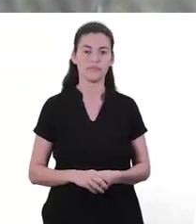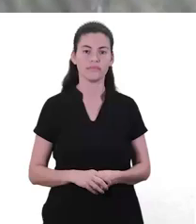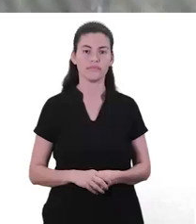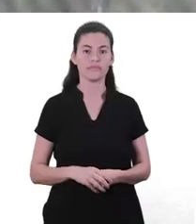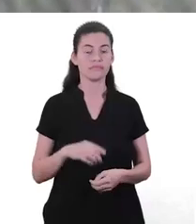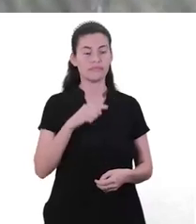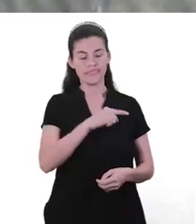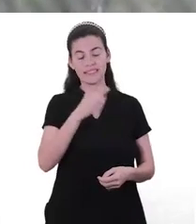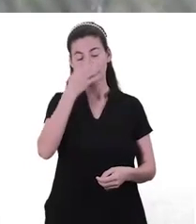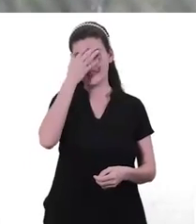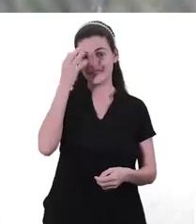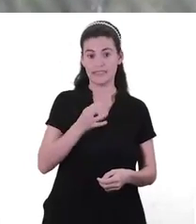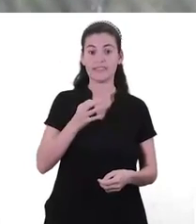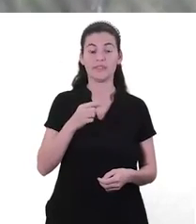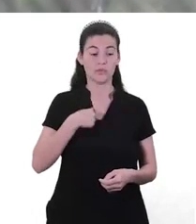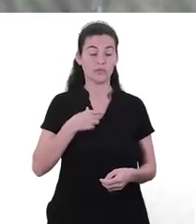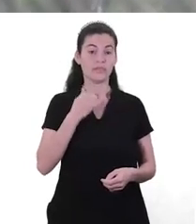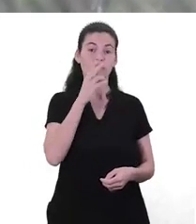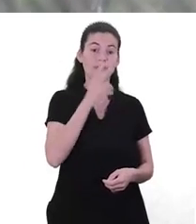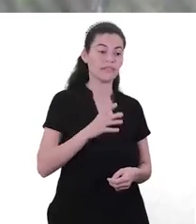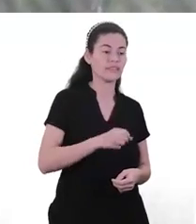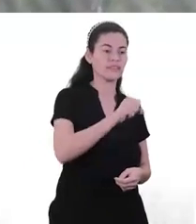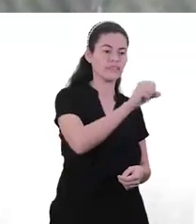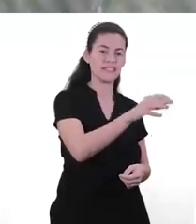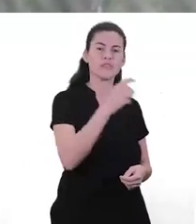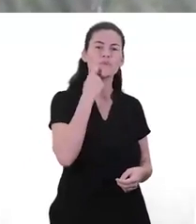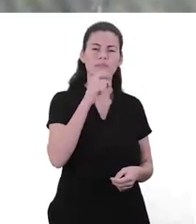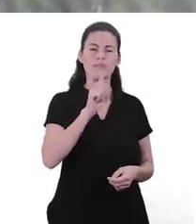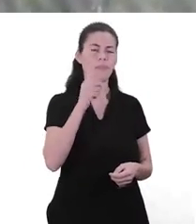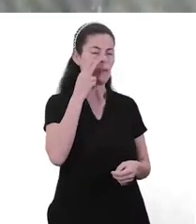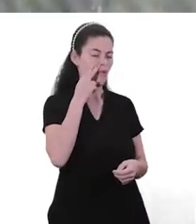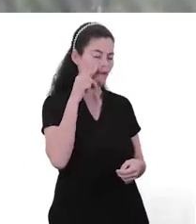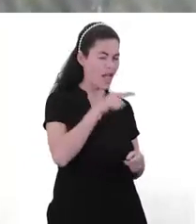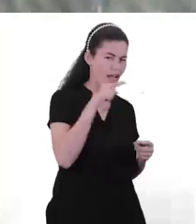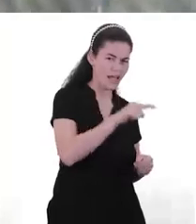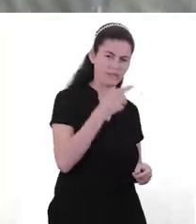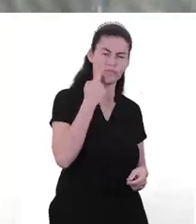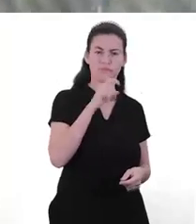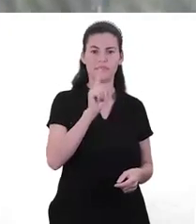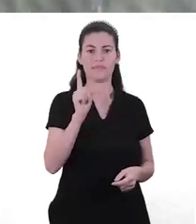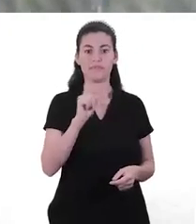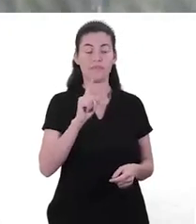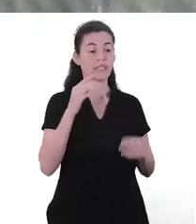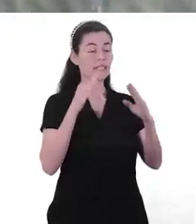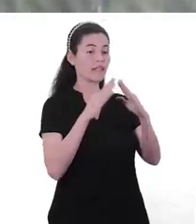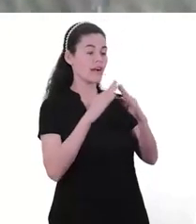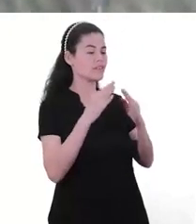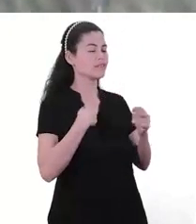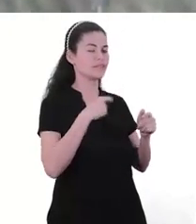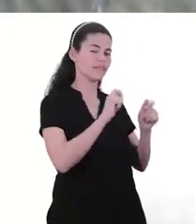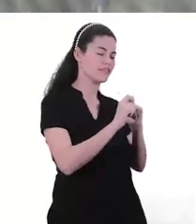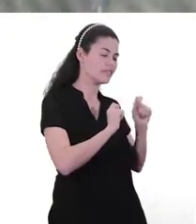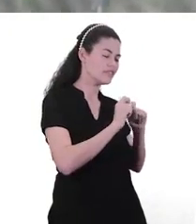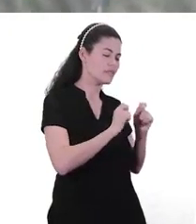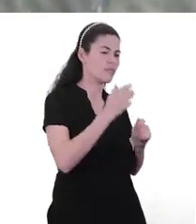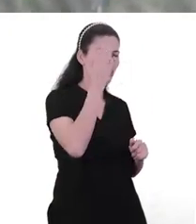es muy loco, ¿verdad? Porque vos le puedes llevar a tu hijo y sin hablar del problema, ¿verdad? Con tu hijo en tu casa, le sentás y es, ¿por qué te